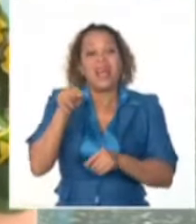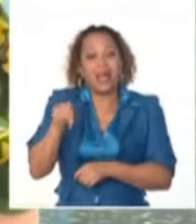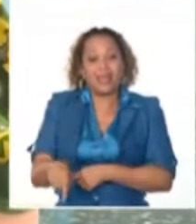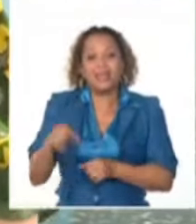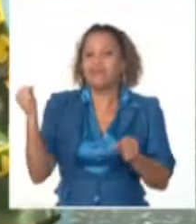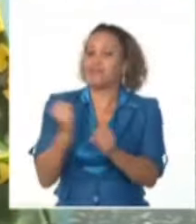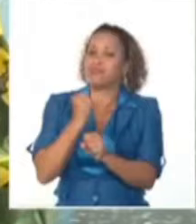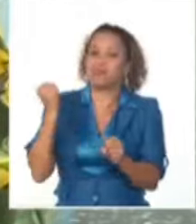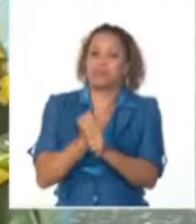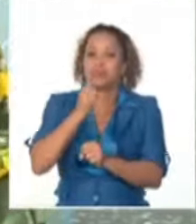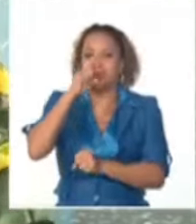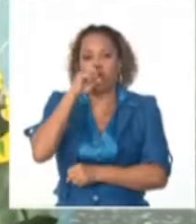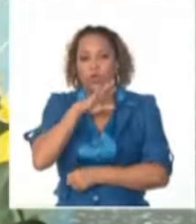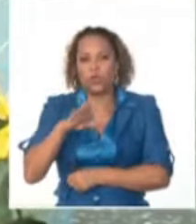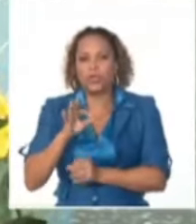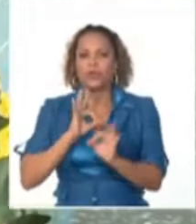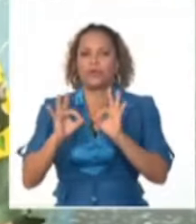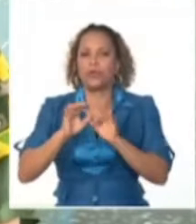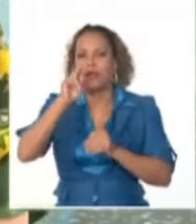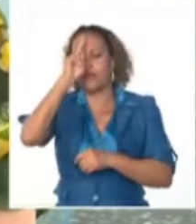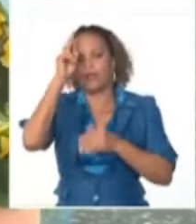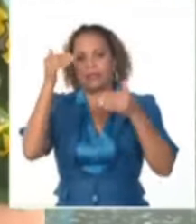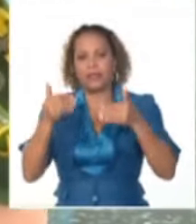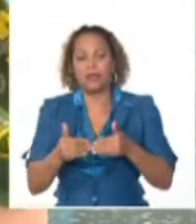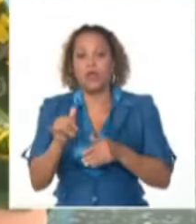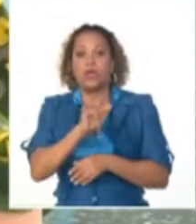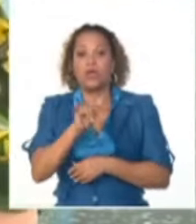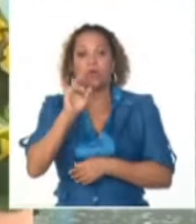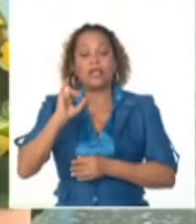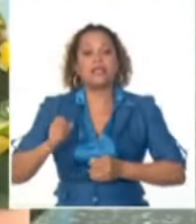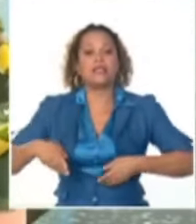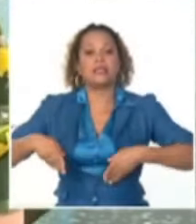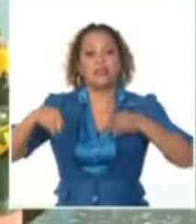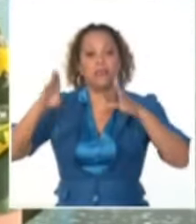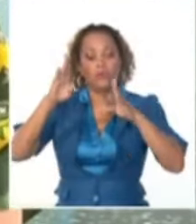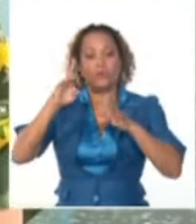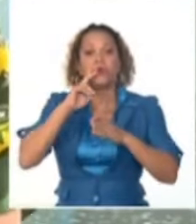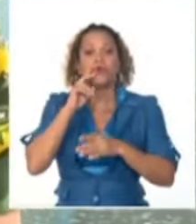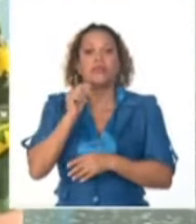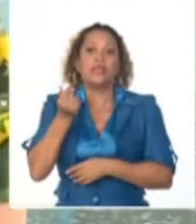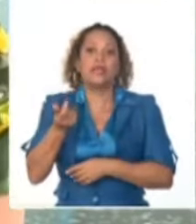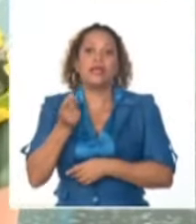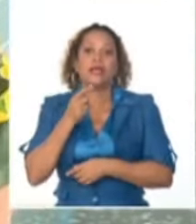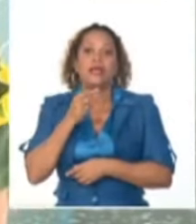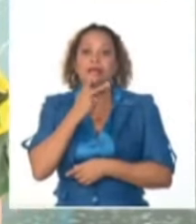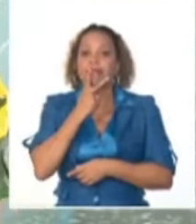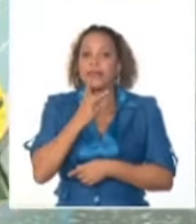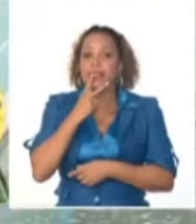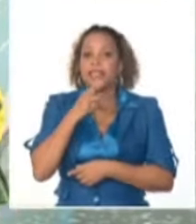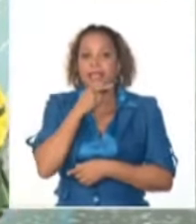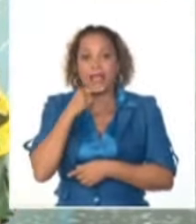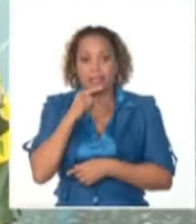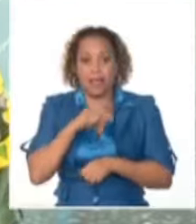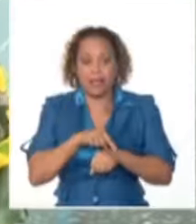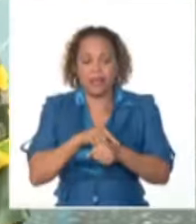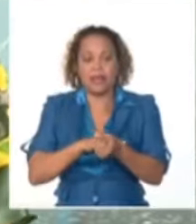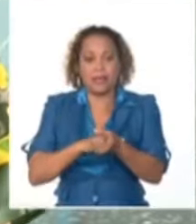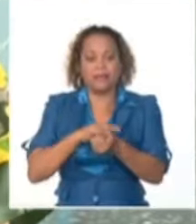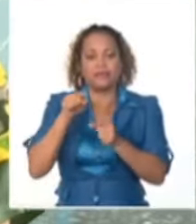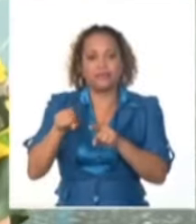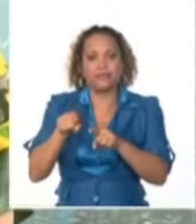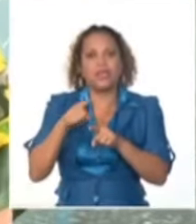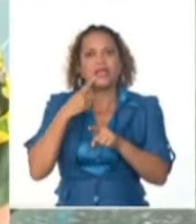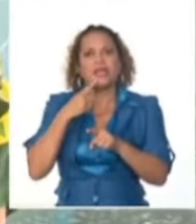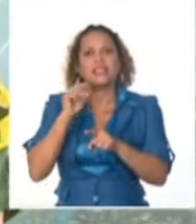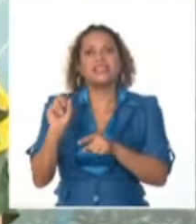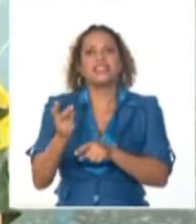niños cubanos. Al igual que el Instituto de Hematología e Inmunología, que se sometió por segunda vez a un